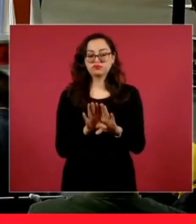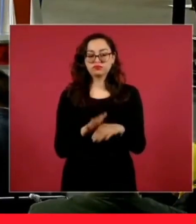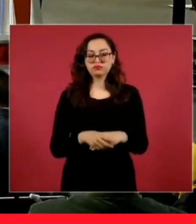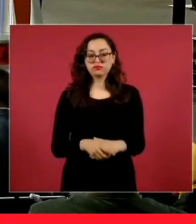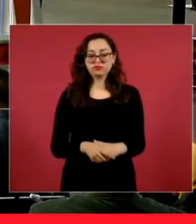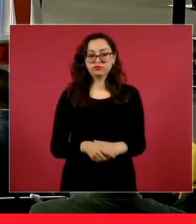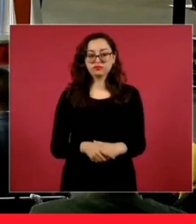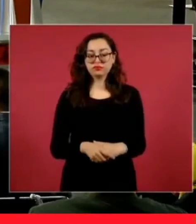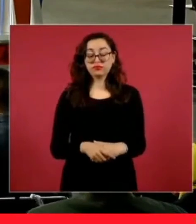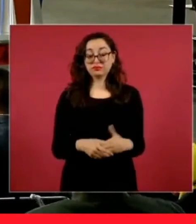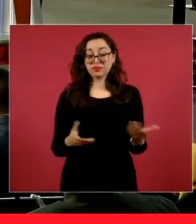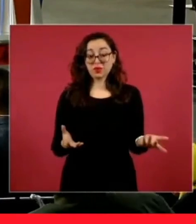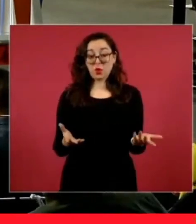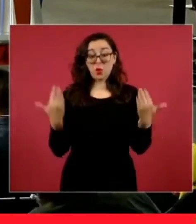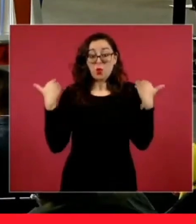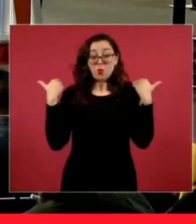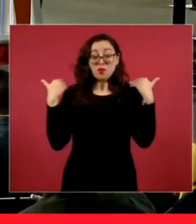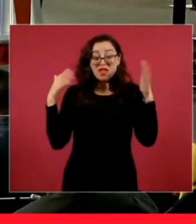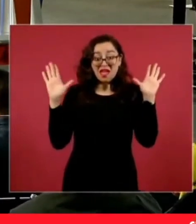Sí, miren cómo venía.